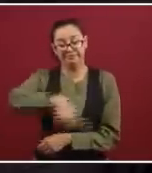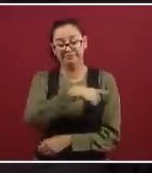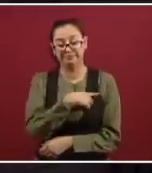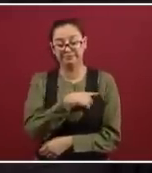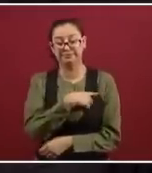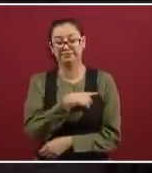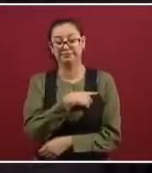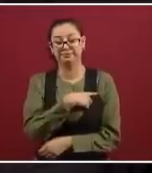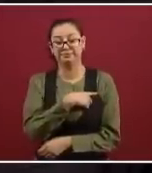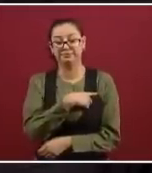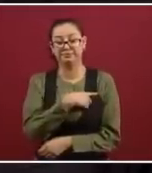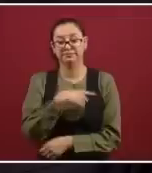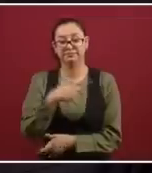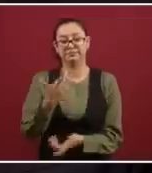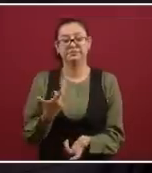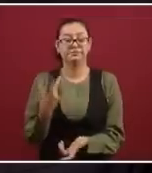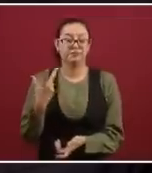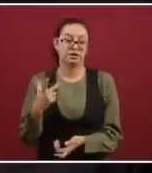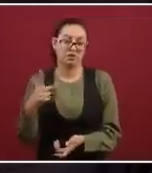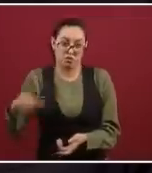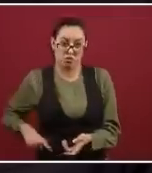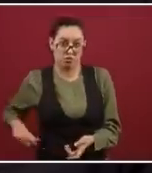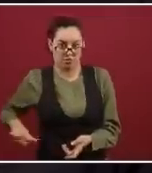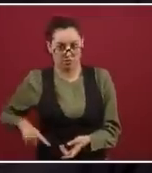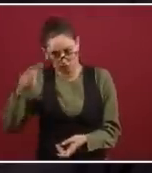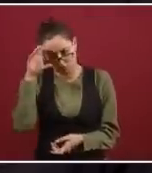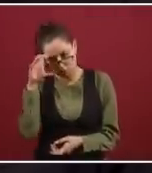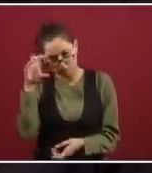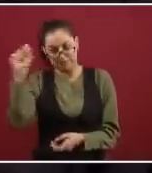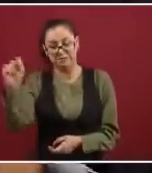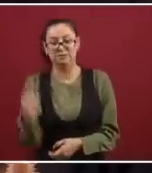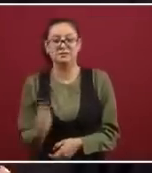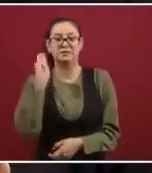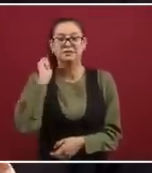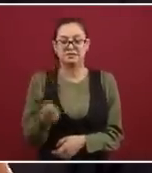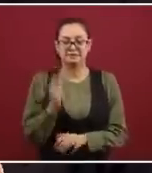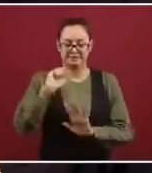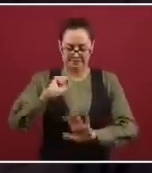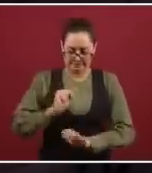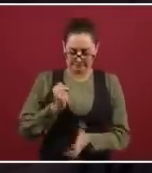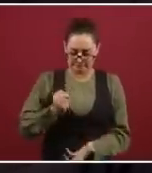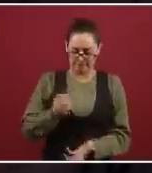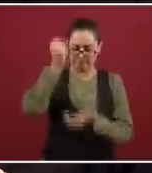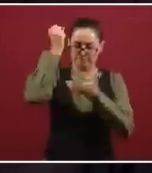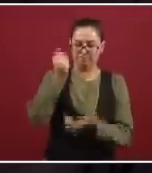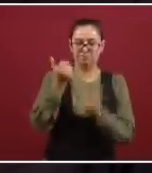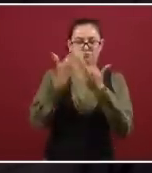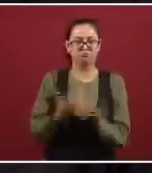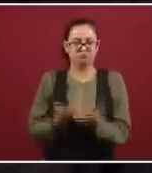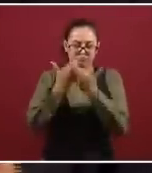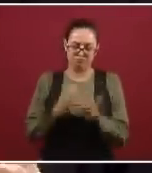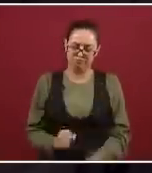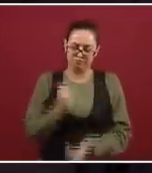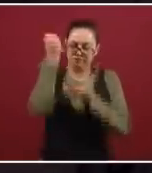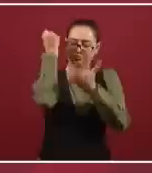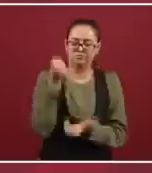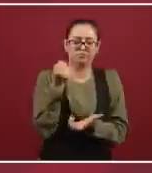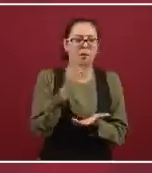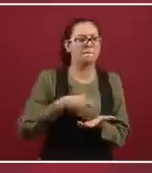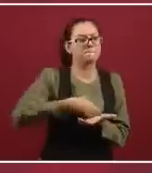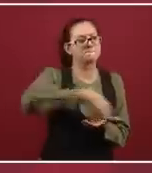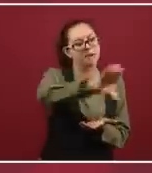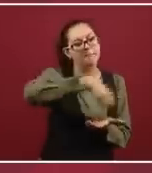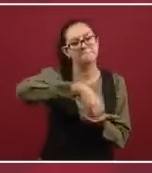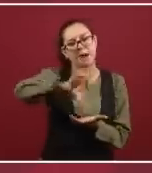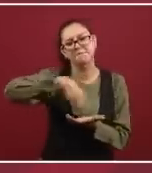un concepto distinto, que haya una buena distribución del ingreso, que el gobierno